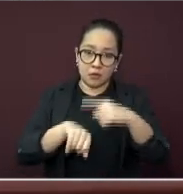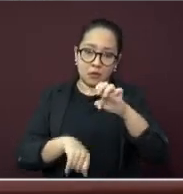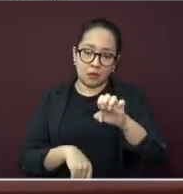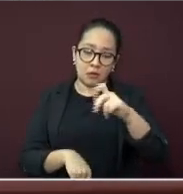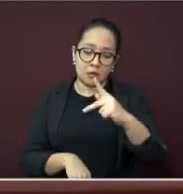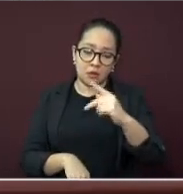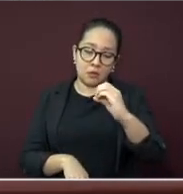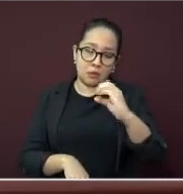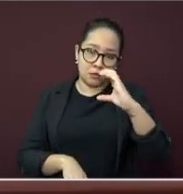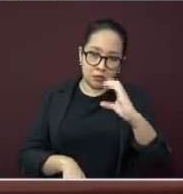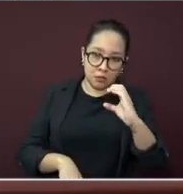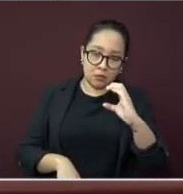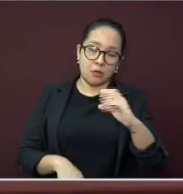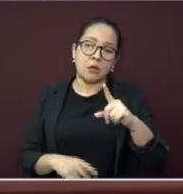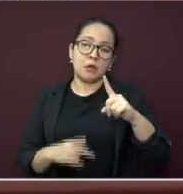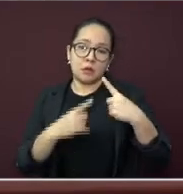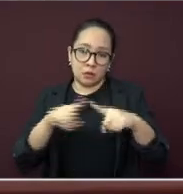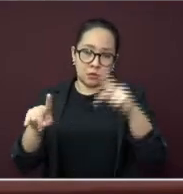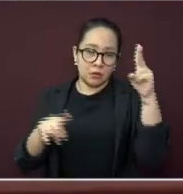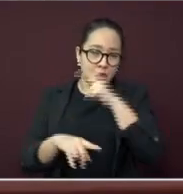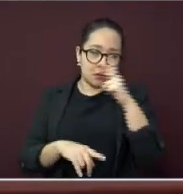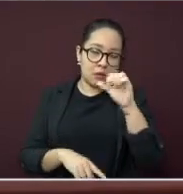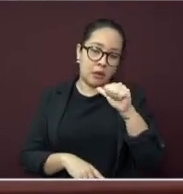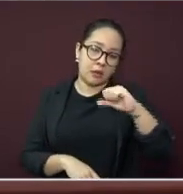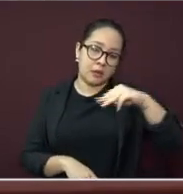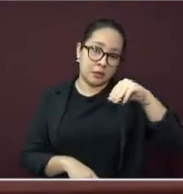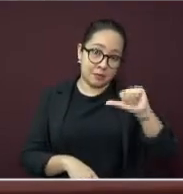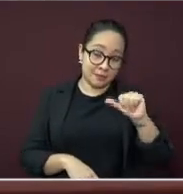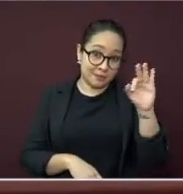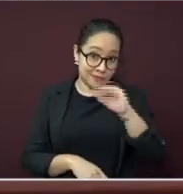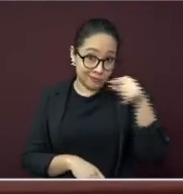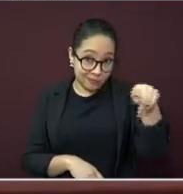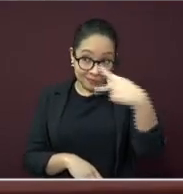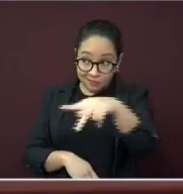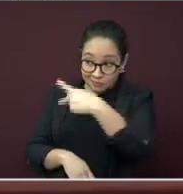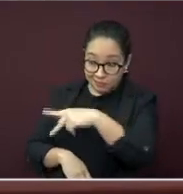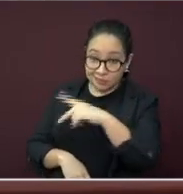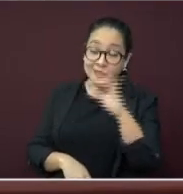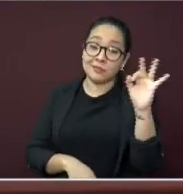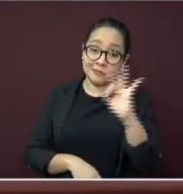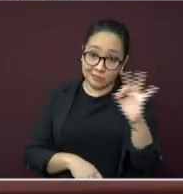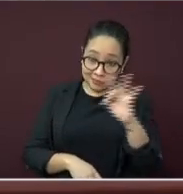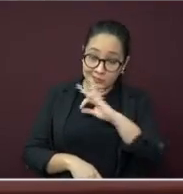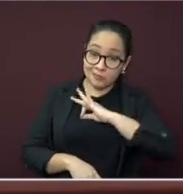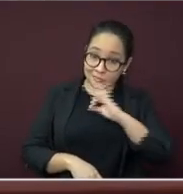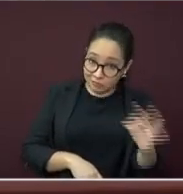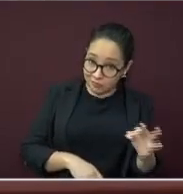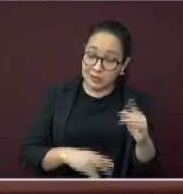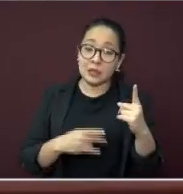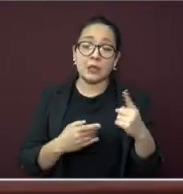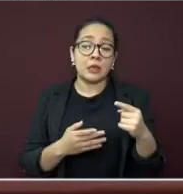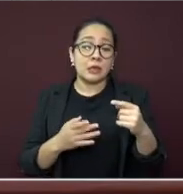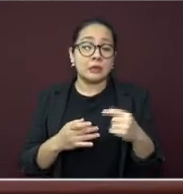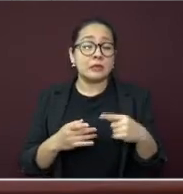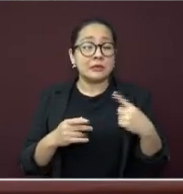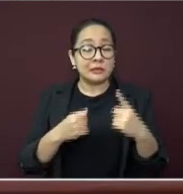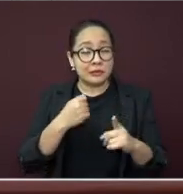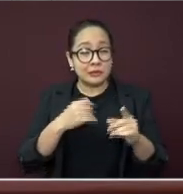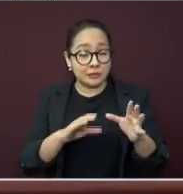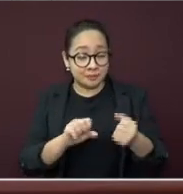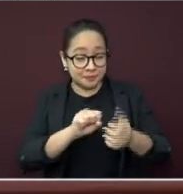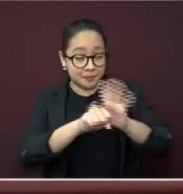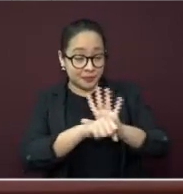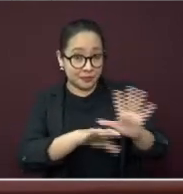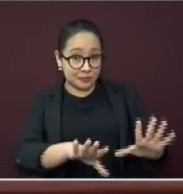y asma entre otras pueden ser causa de complicaciones importantes en los pacientes que además se